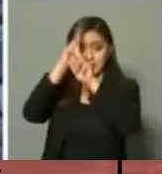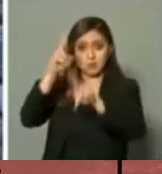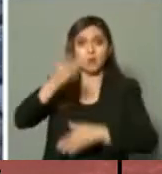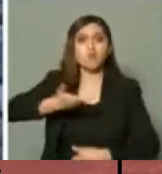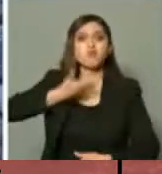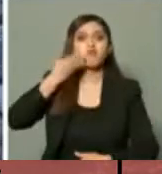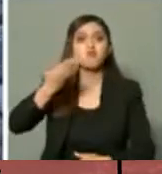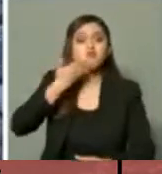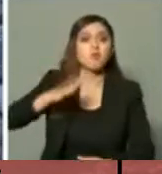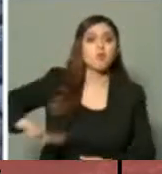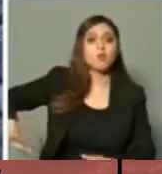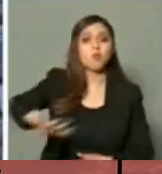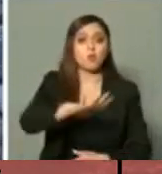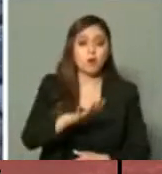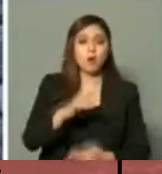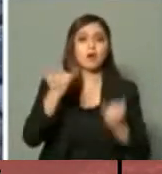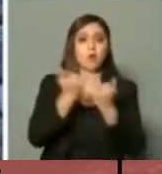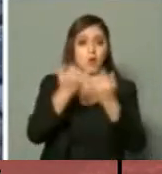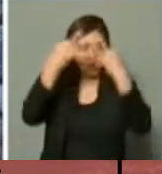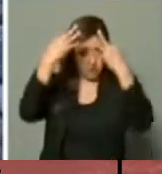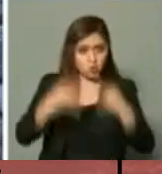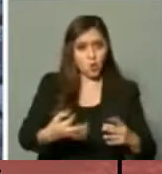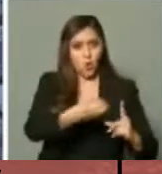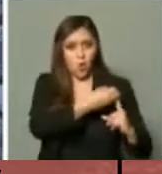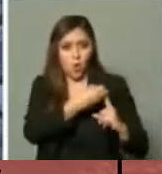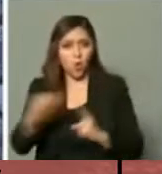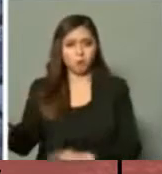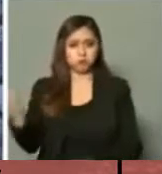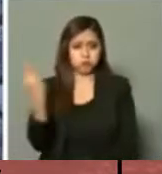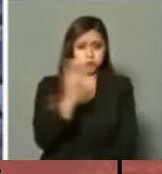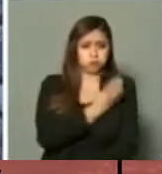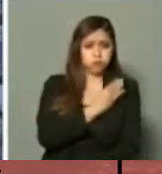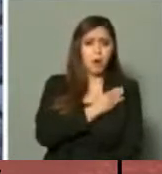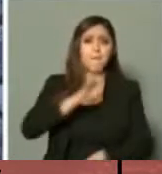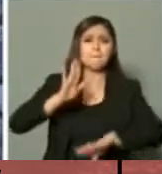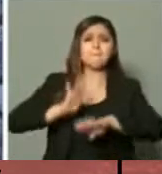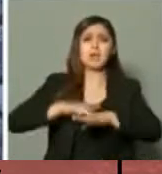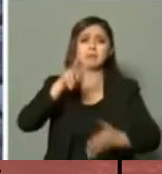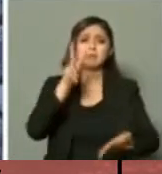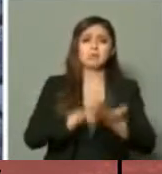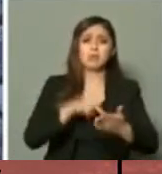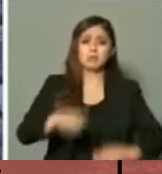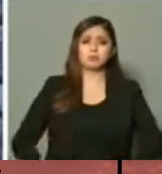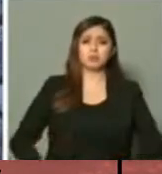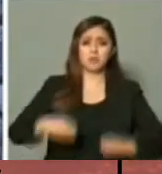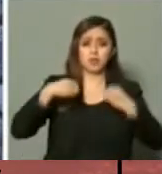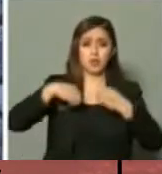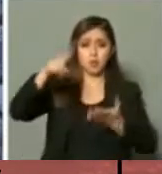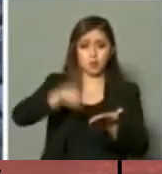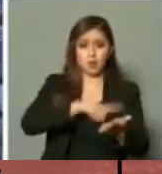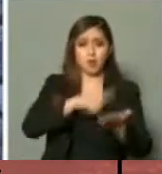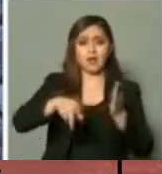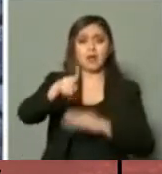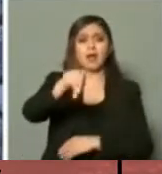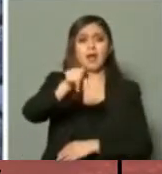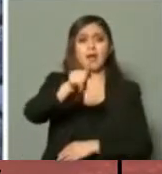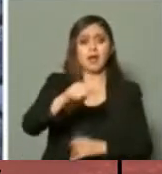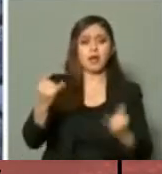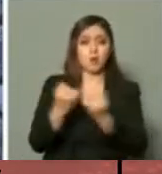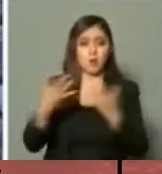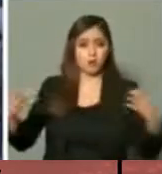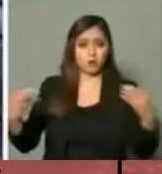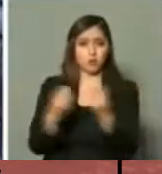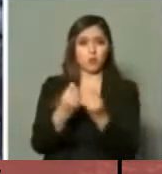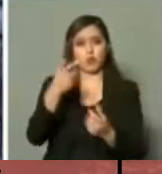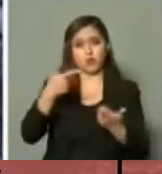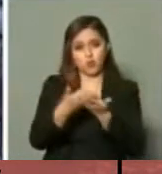y costumbres. Por una patria ordenada y generosa y una vida más digna para todos, vota por Carla Correa y los candidatos del